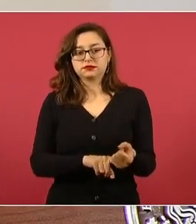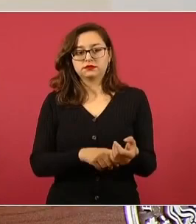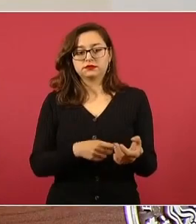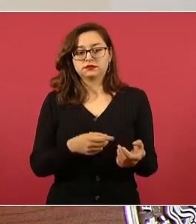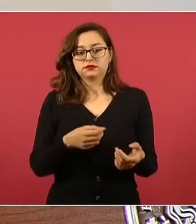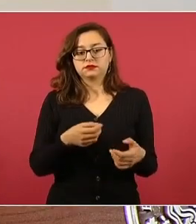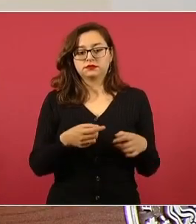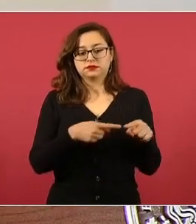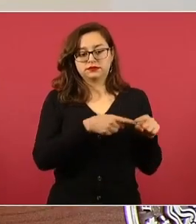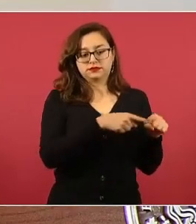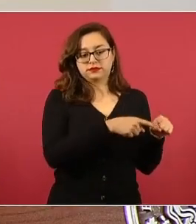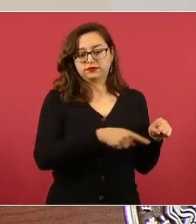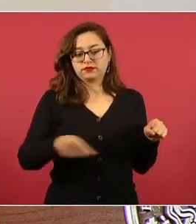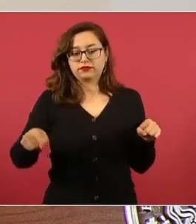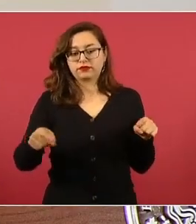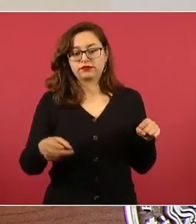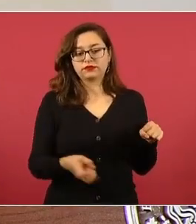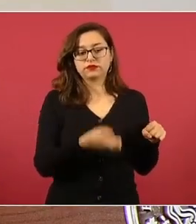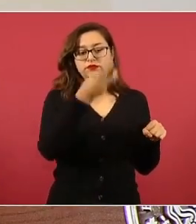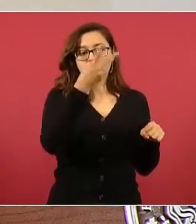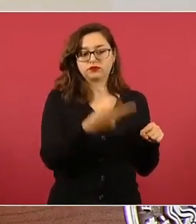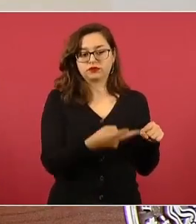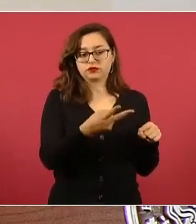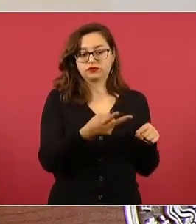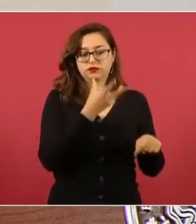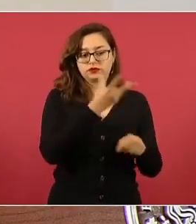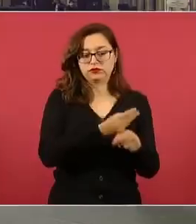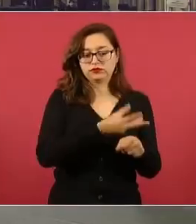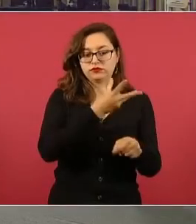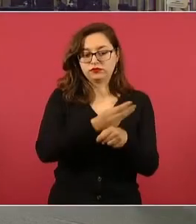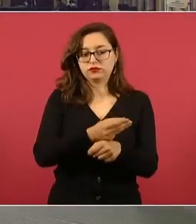2 tramos de la empresa Ideal de